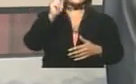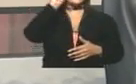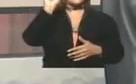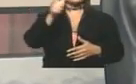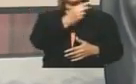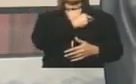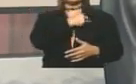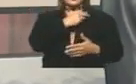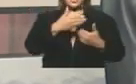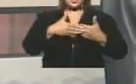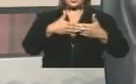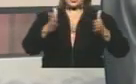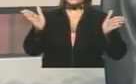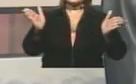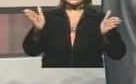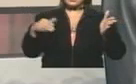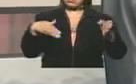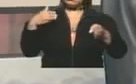Milagros Páez, que nos permite